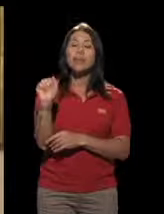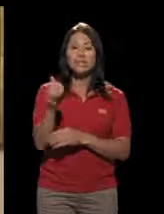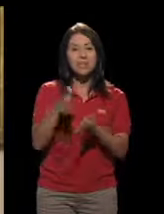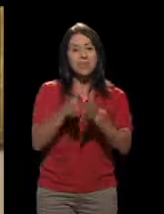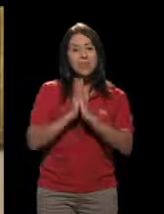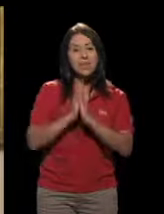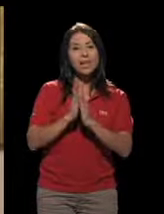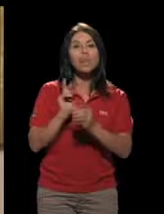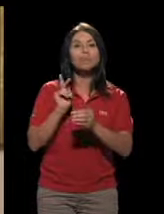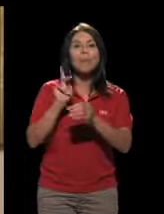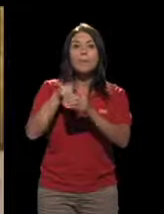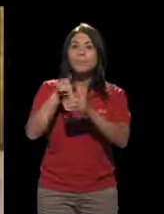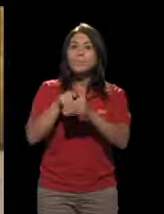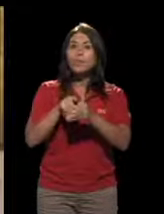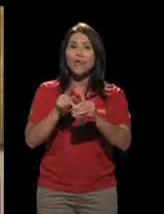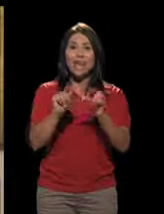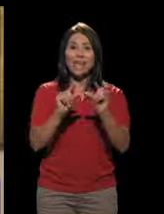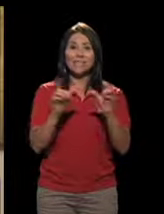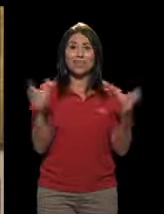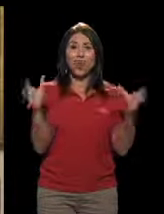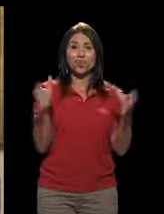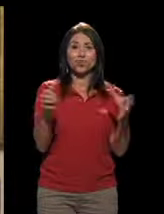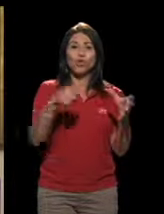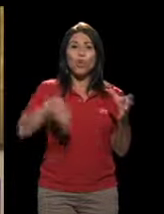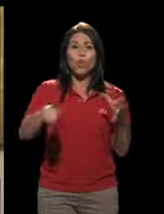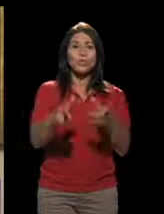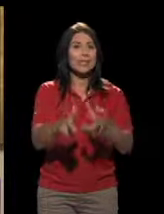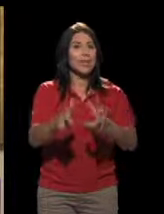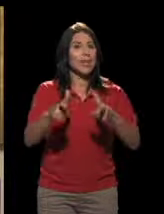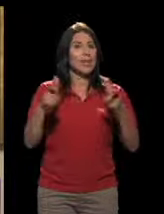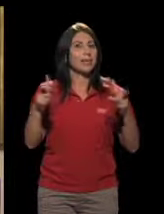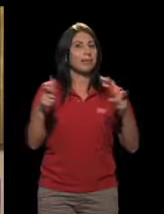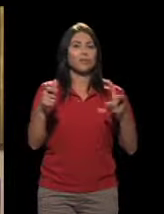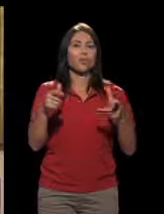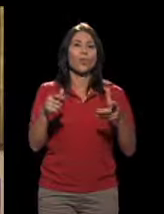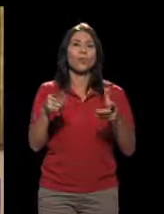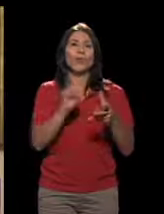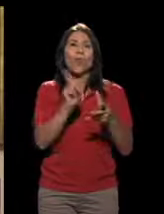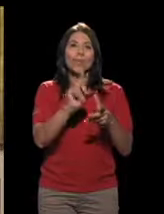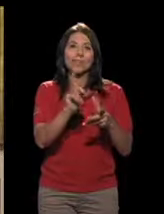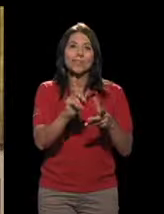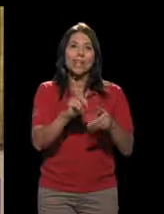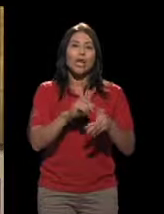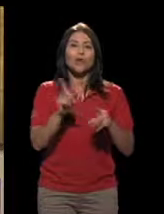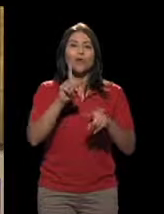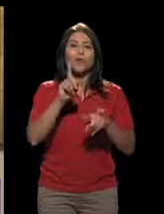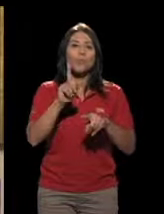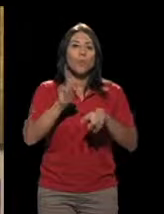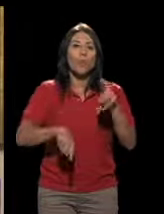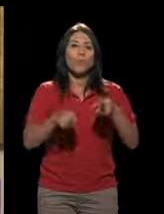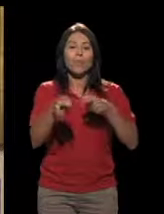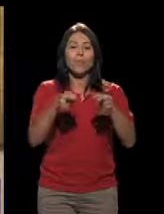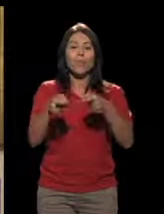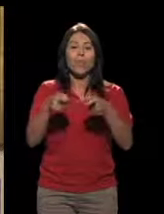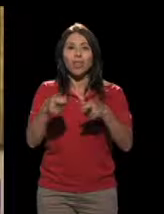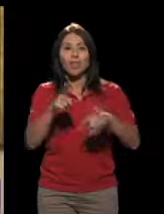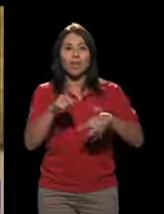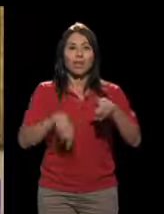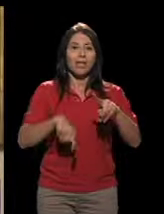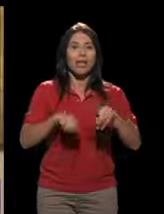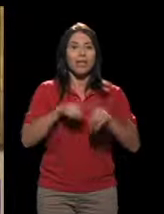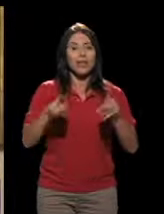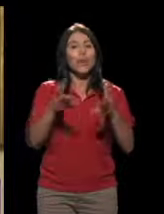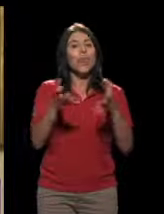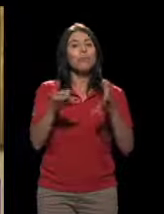la participación. No es un consejo inmenso, no es una cosa que se haga inmanejable, pero sí queremos tener la representatividad de al